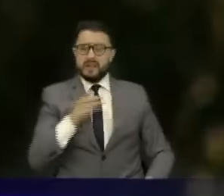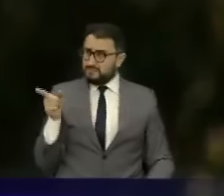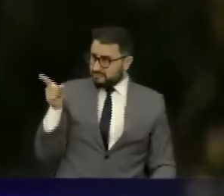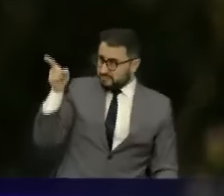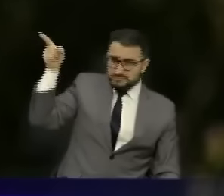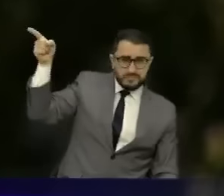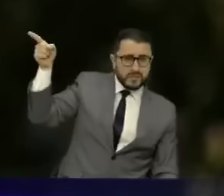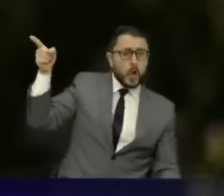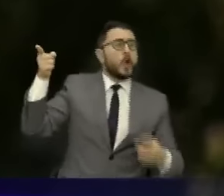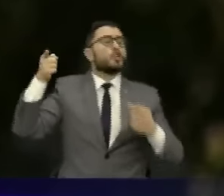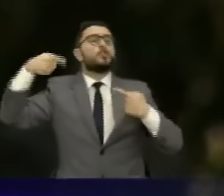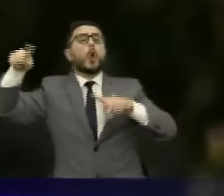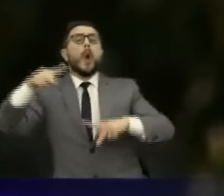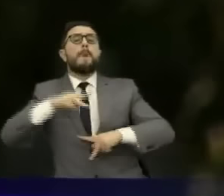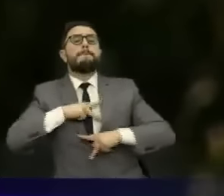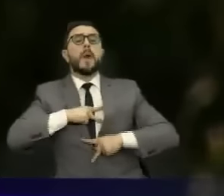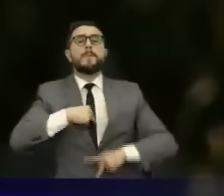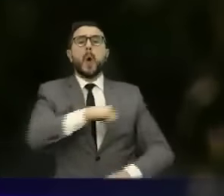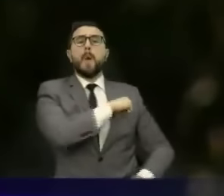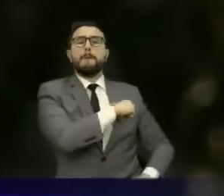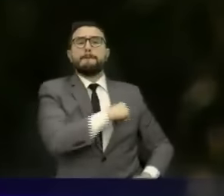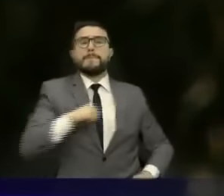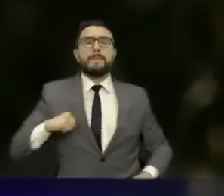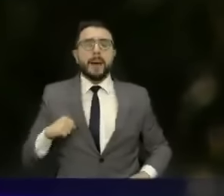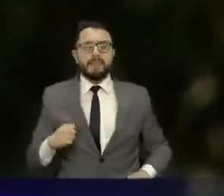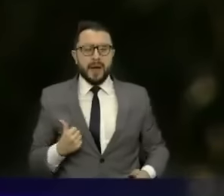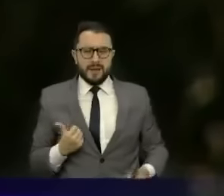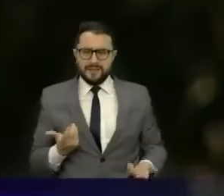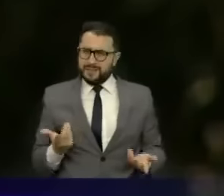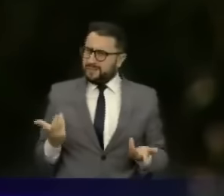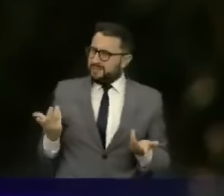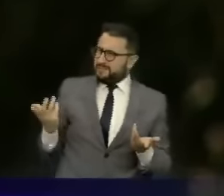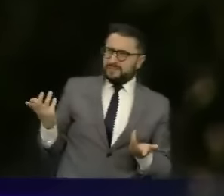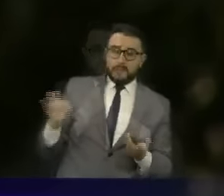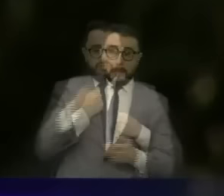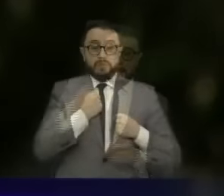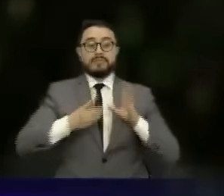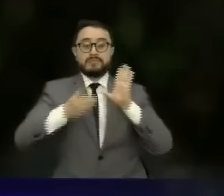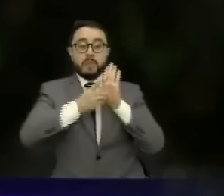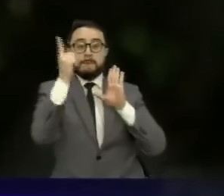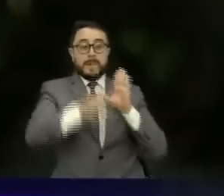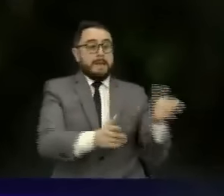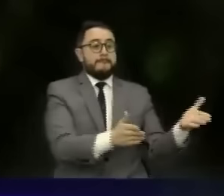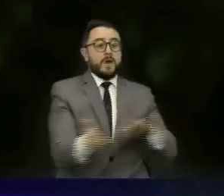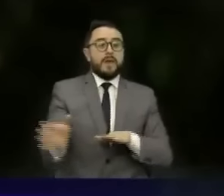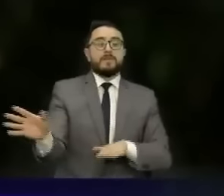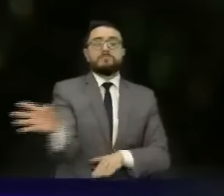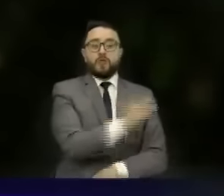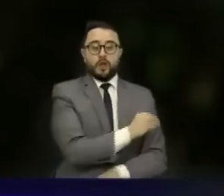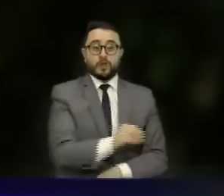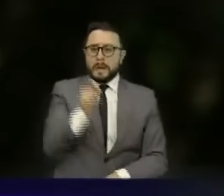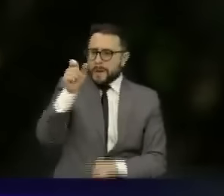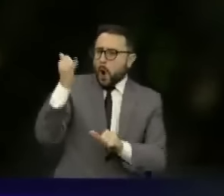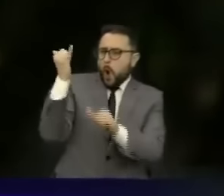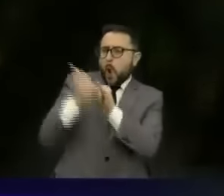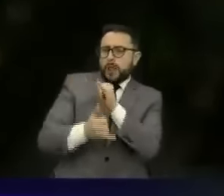era su propiedad privada y las gentes que habitaban aquí. El último oficial de